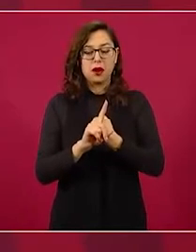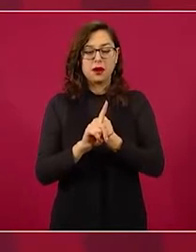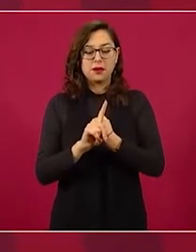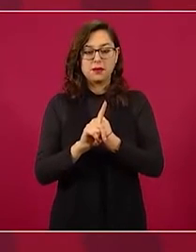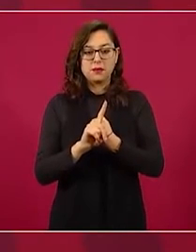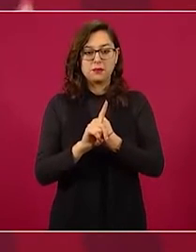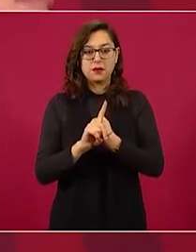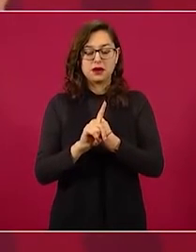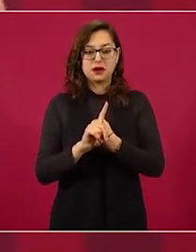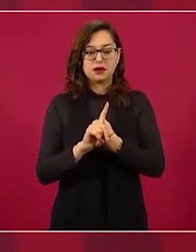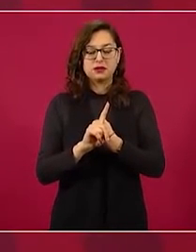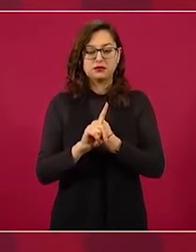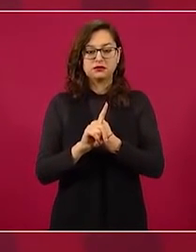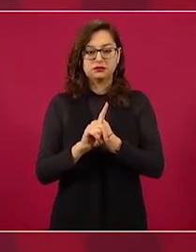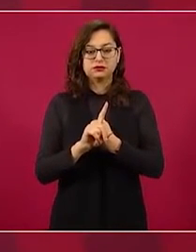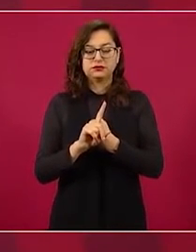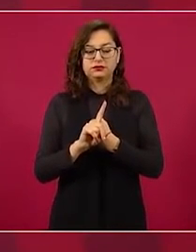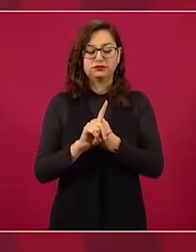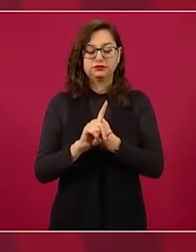que ellos